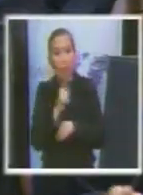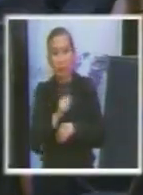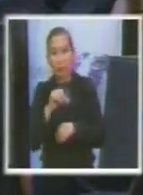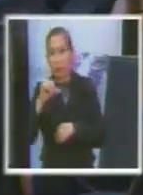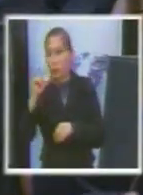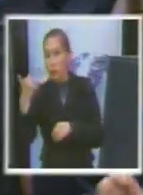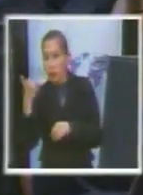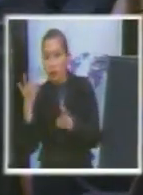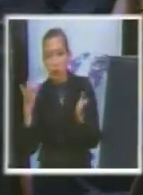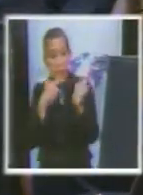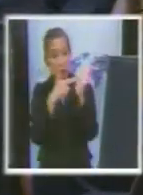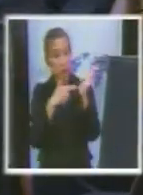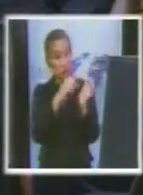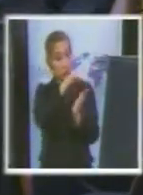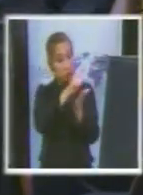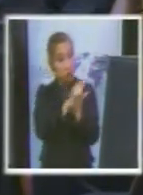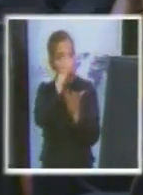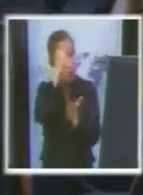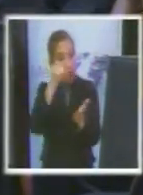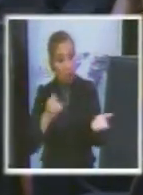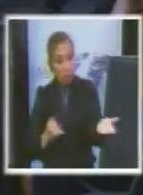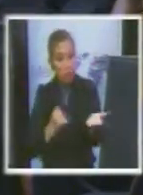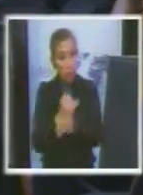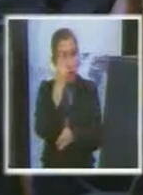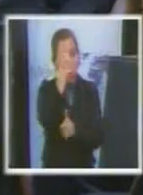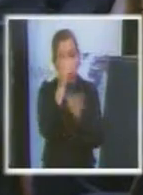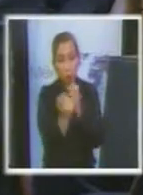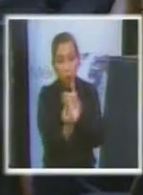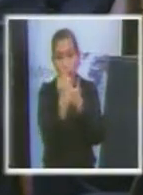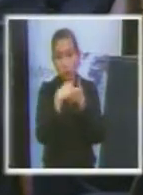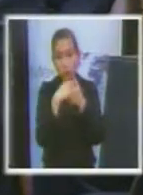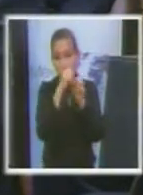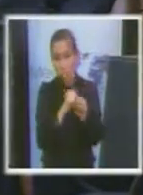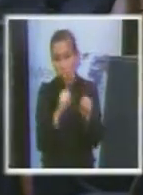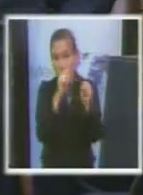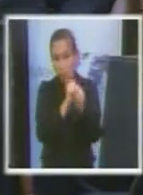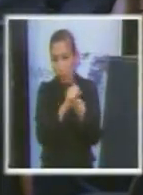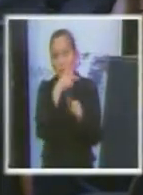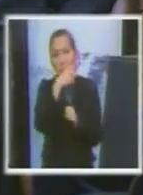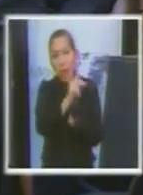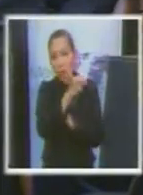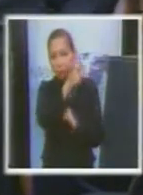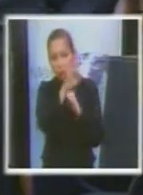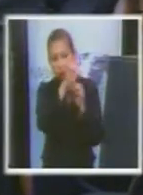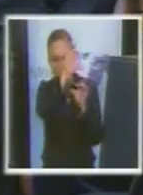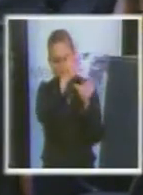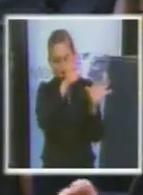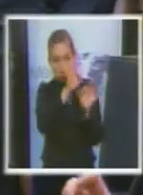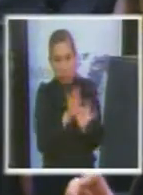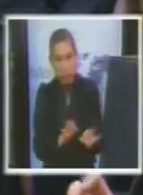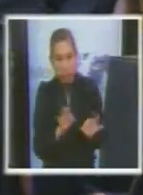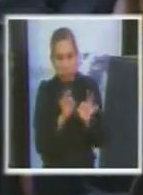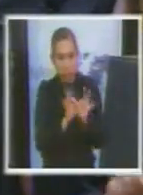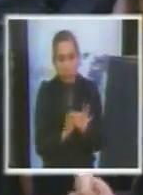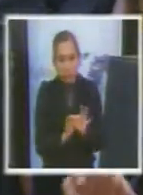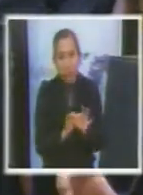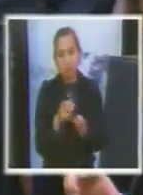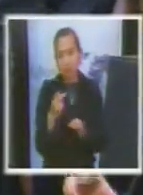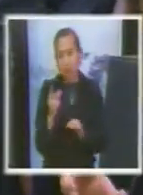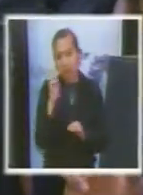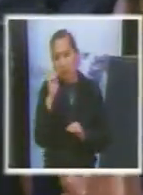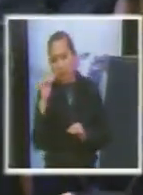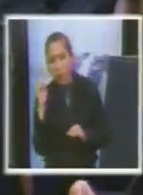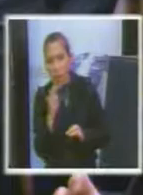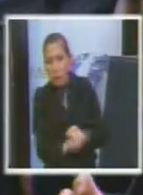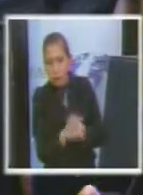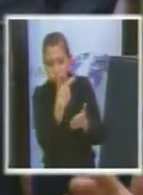ningún criterio jurídico para definir a un socio estratégico, pero todos son importantes. Pero si vemos